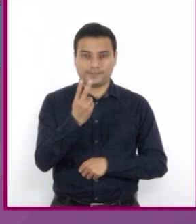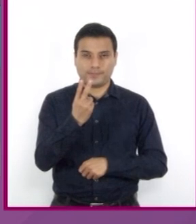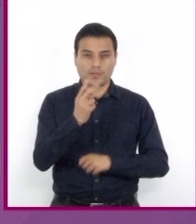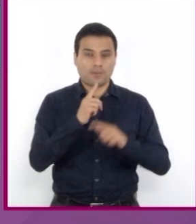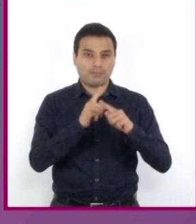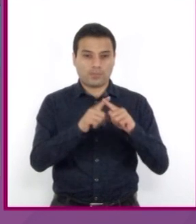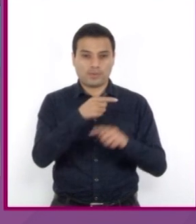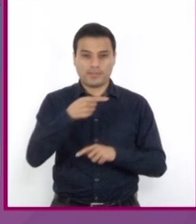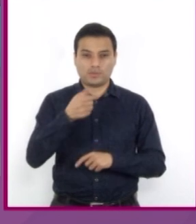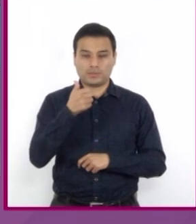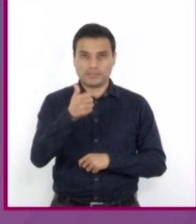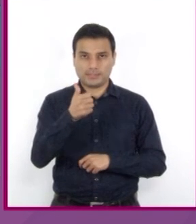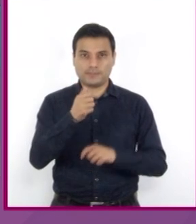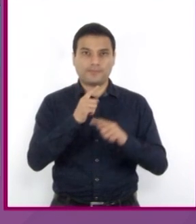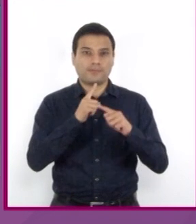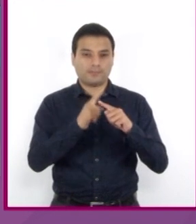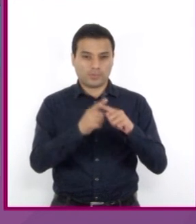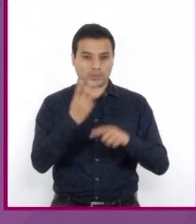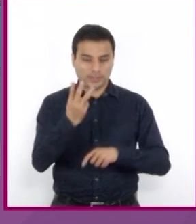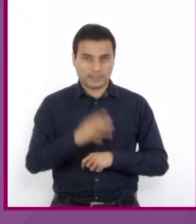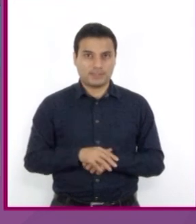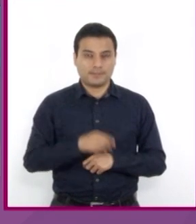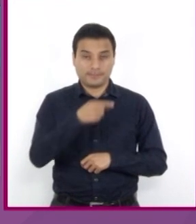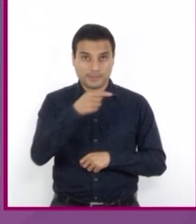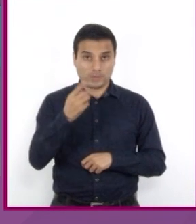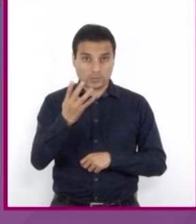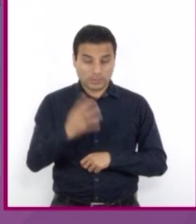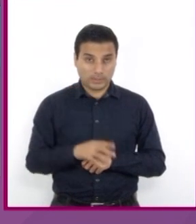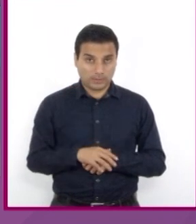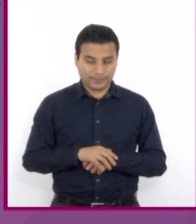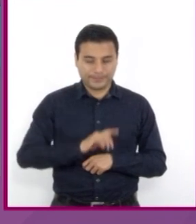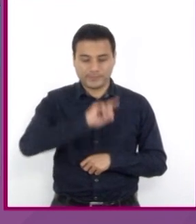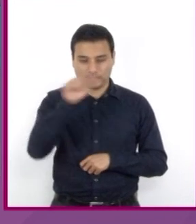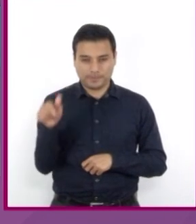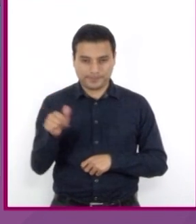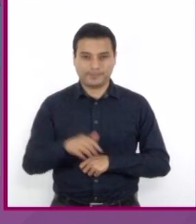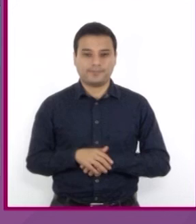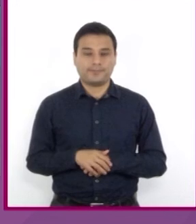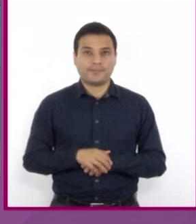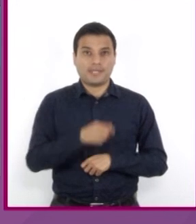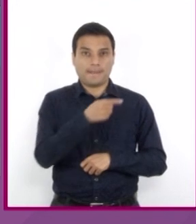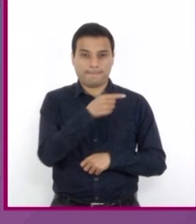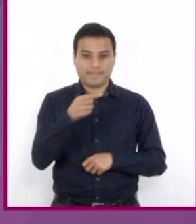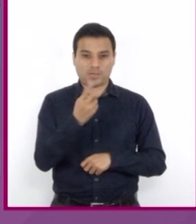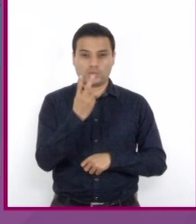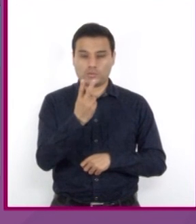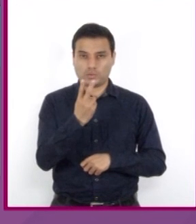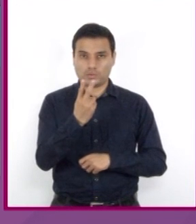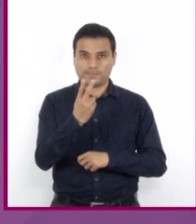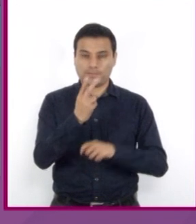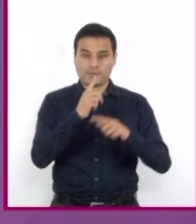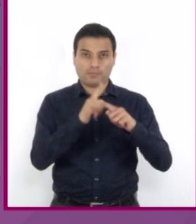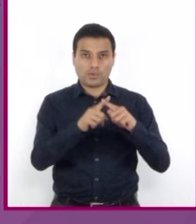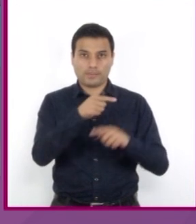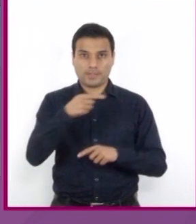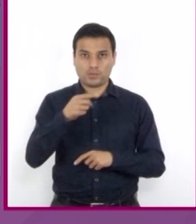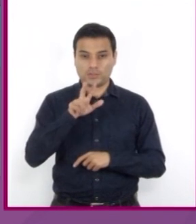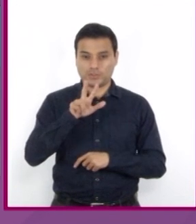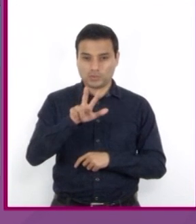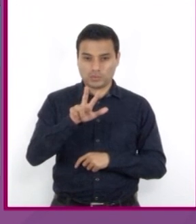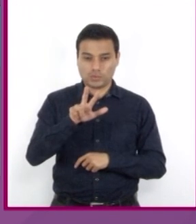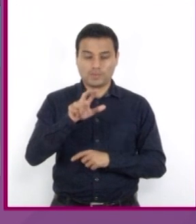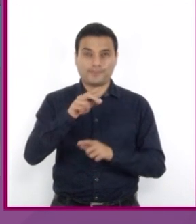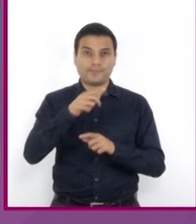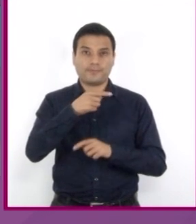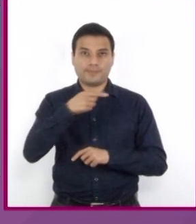que multiplica a 6 negativo por 3 menos 4, se tiene entonces 2 negativo que